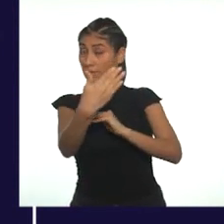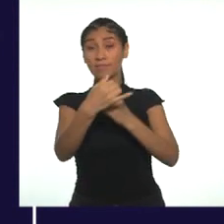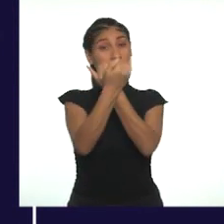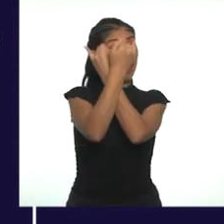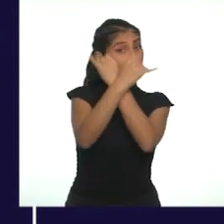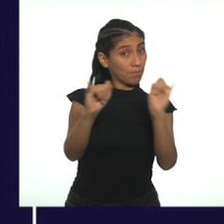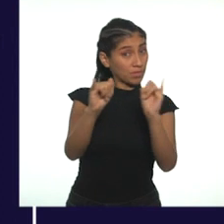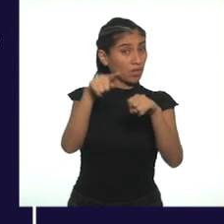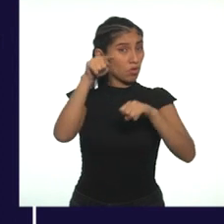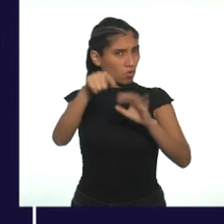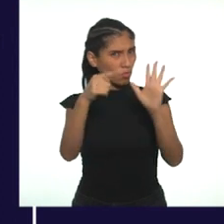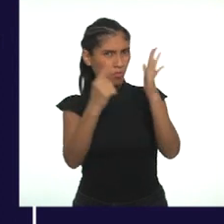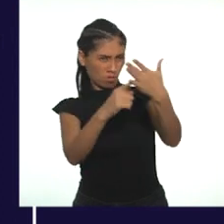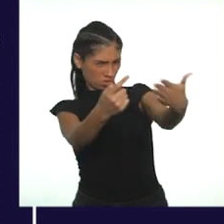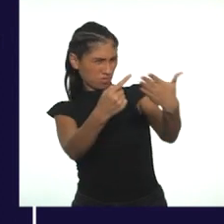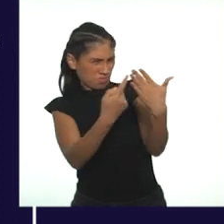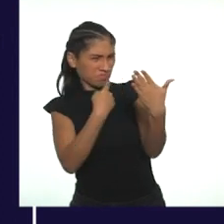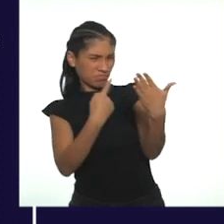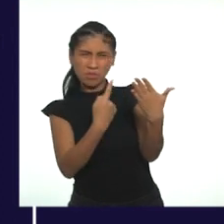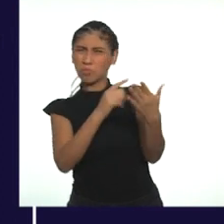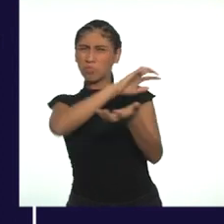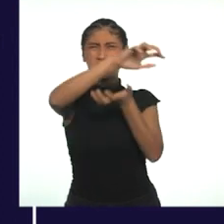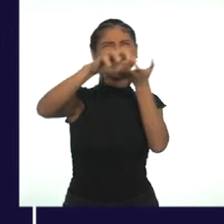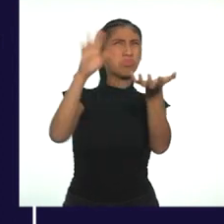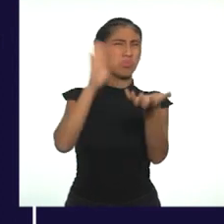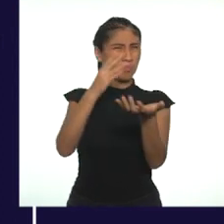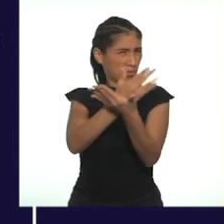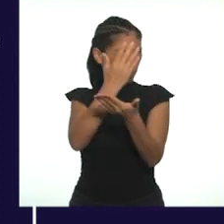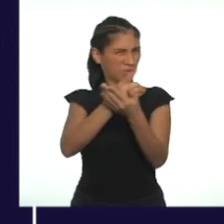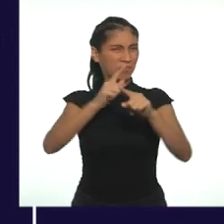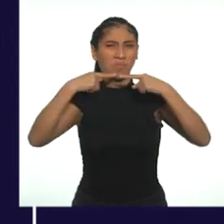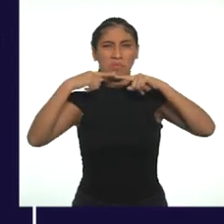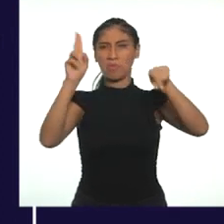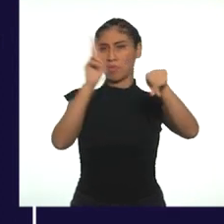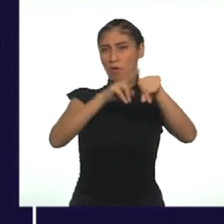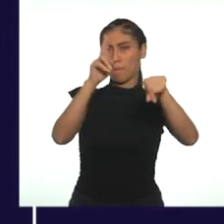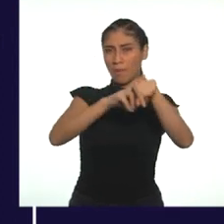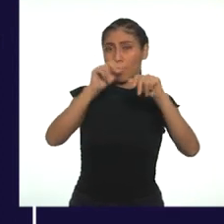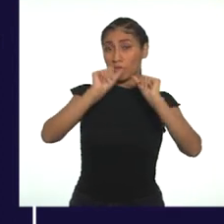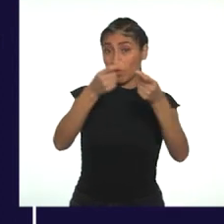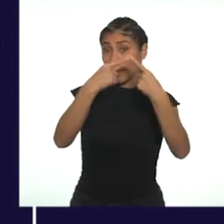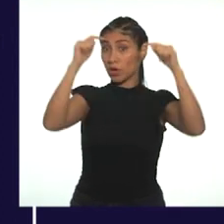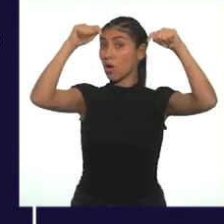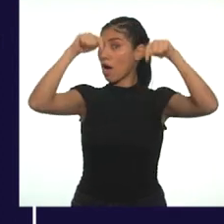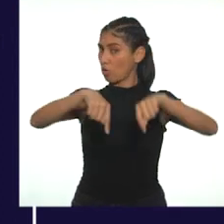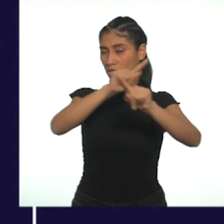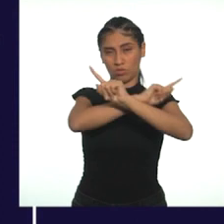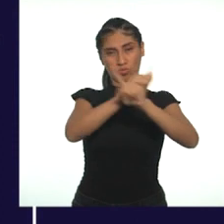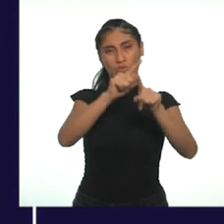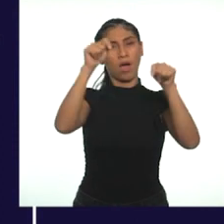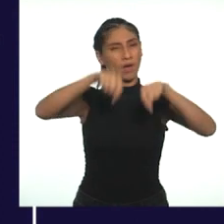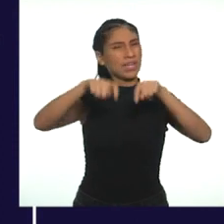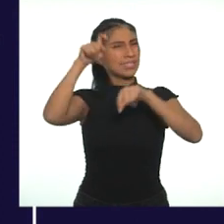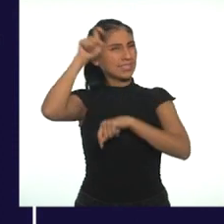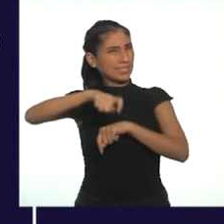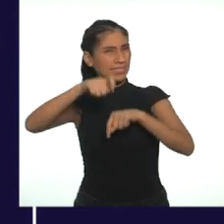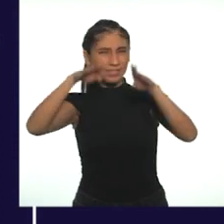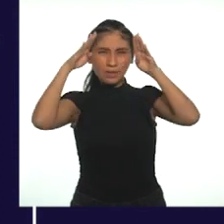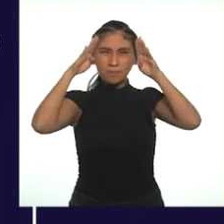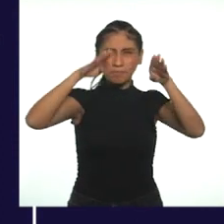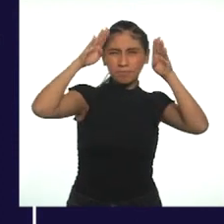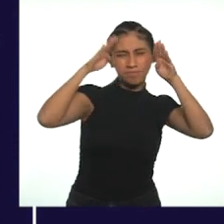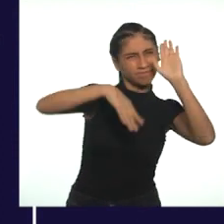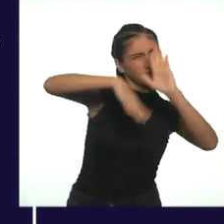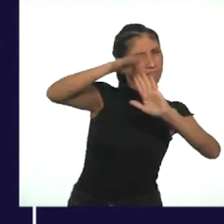independencia, ese tema no era reconocido como un problema. Pero en la actualidad, la situación requiere cada vez más atención e